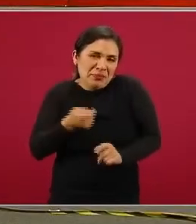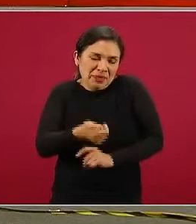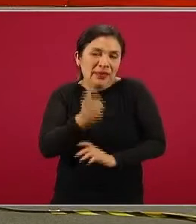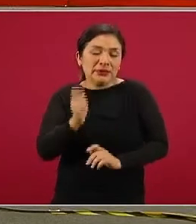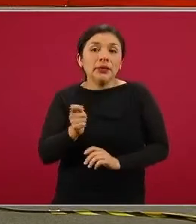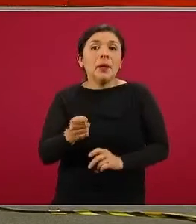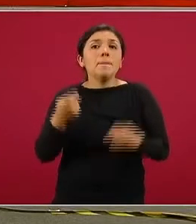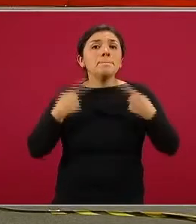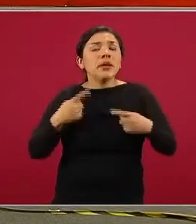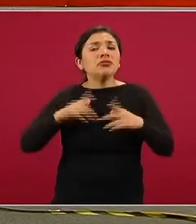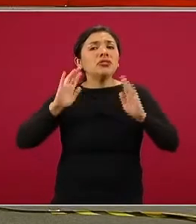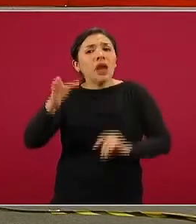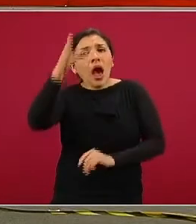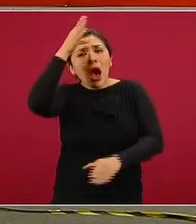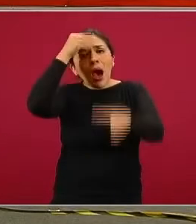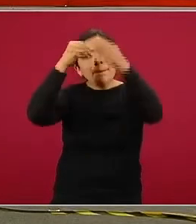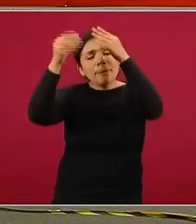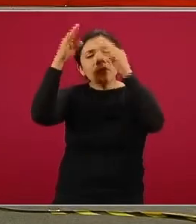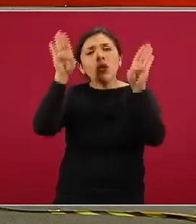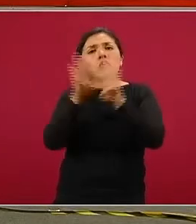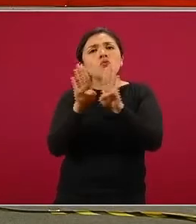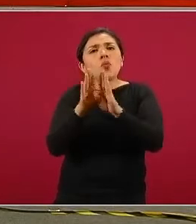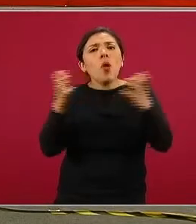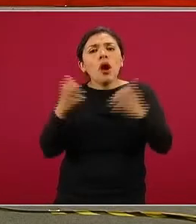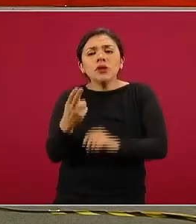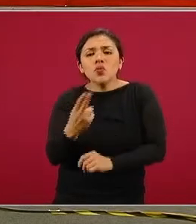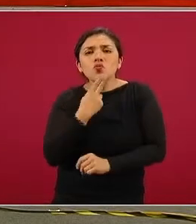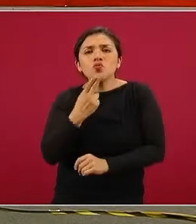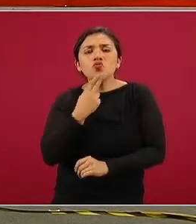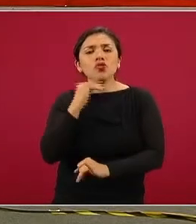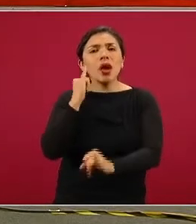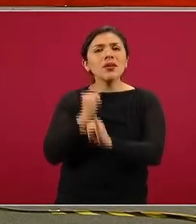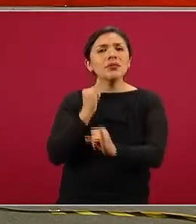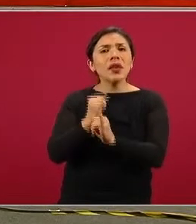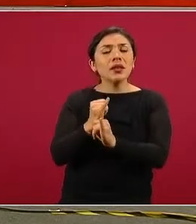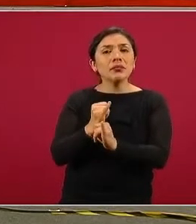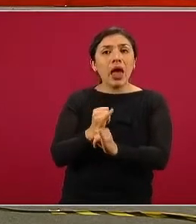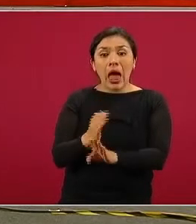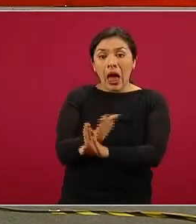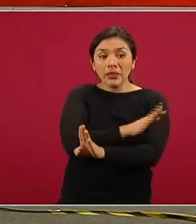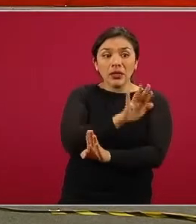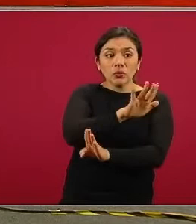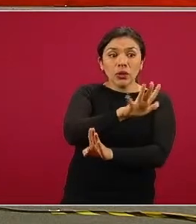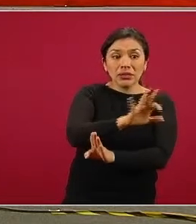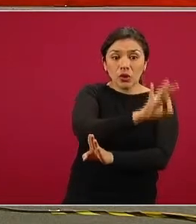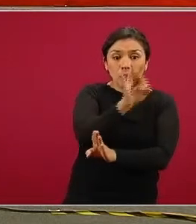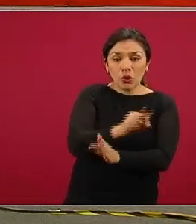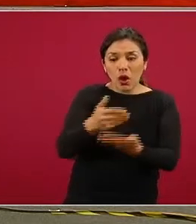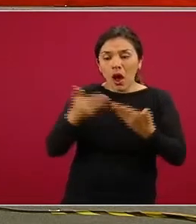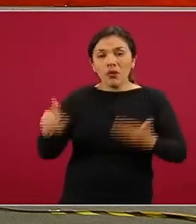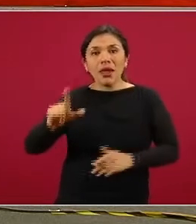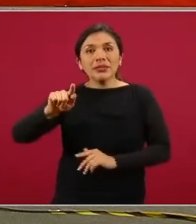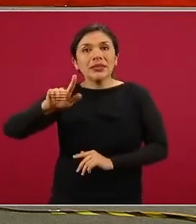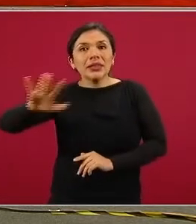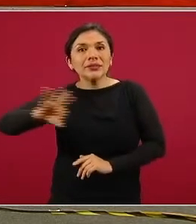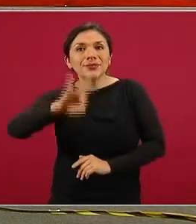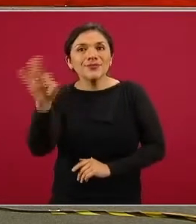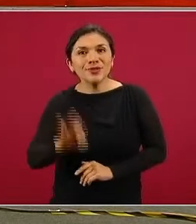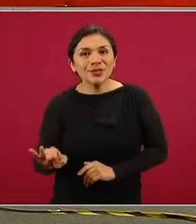la gente aprendió a navegar. A nivel mundial pasaron del 55 al 75%.